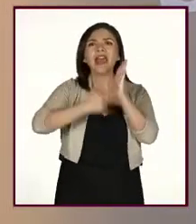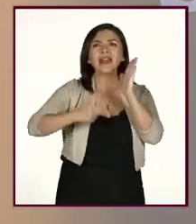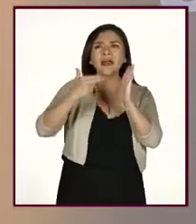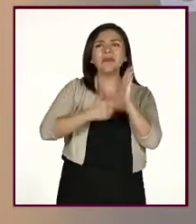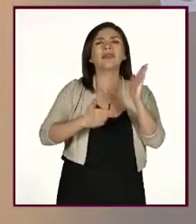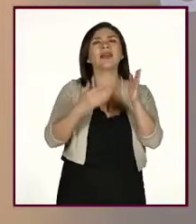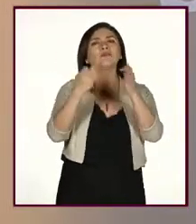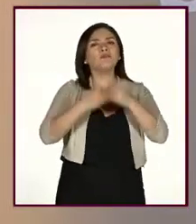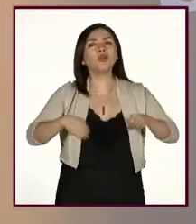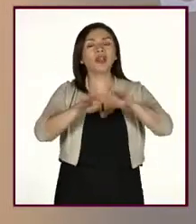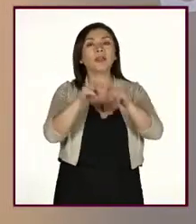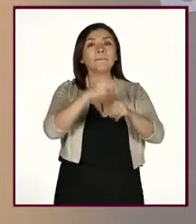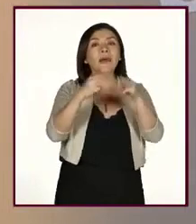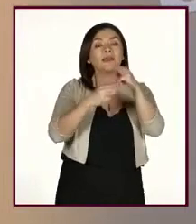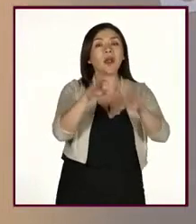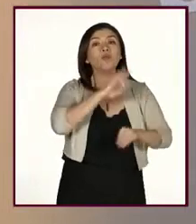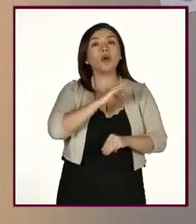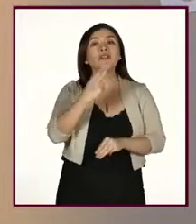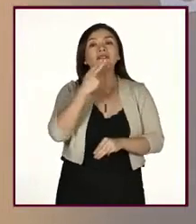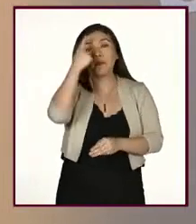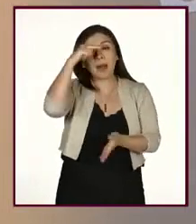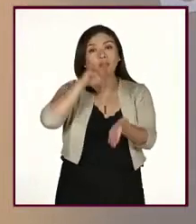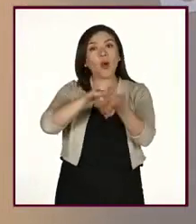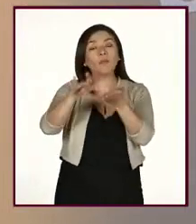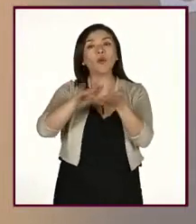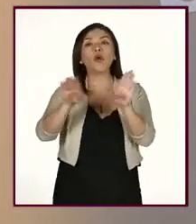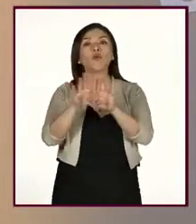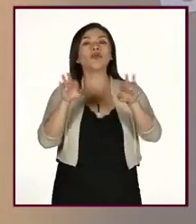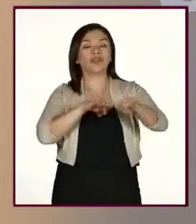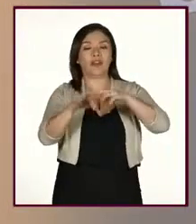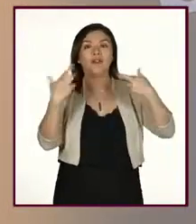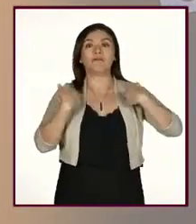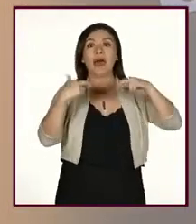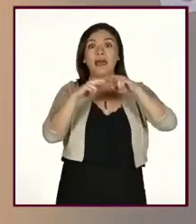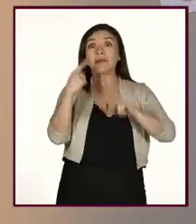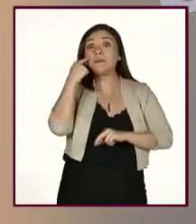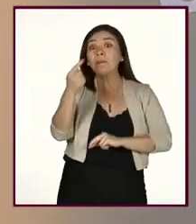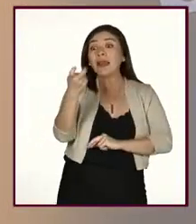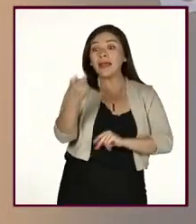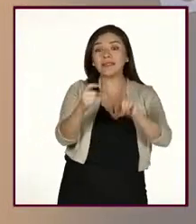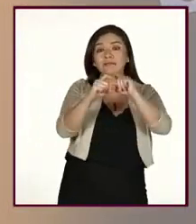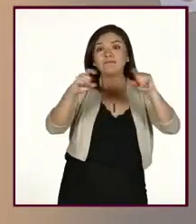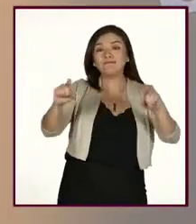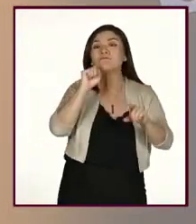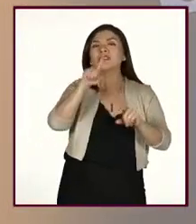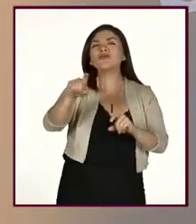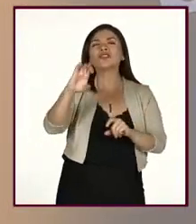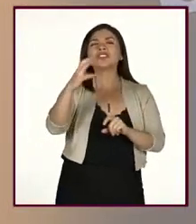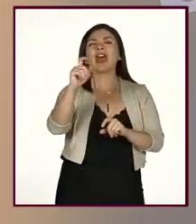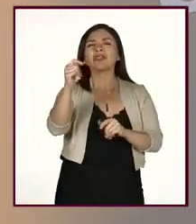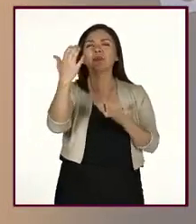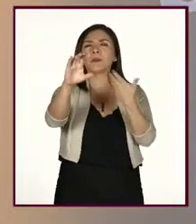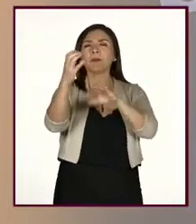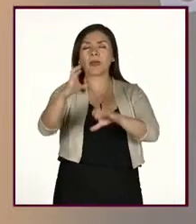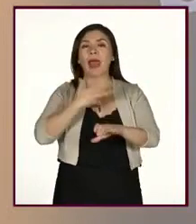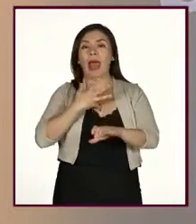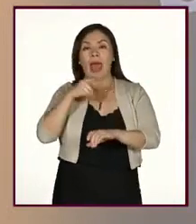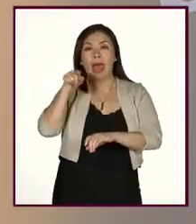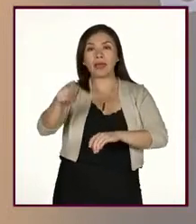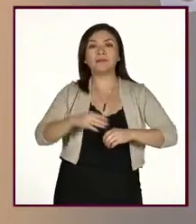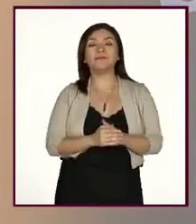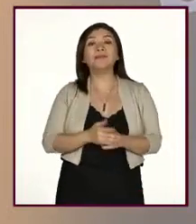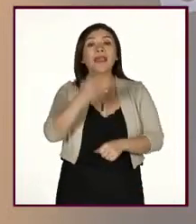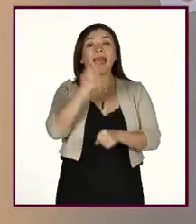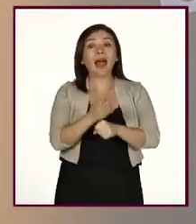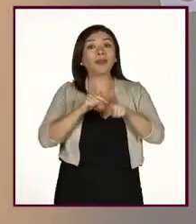y recursos que serán de apoyo en su práctica educativa. El enlace está en pantalla y en el chat de comentarios de esta transmisión. Y antes